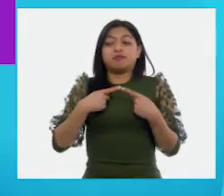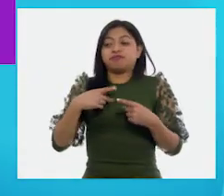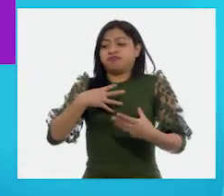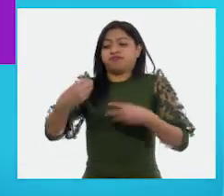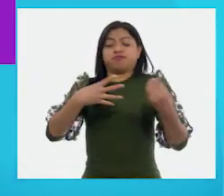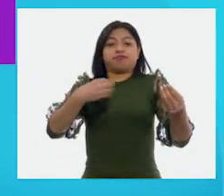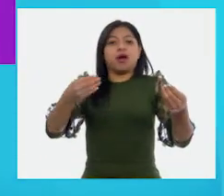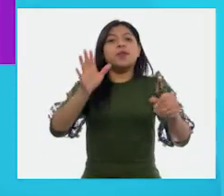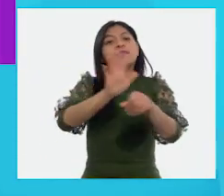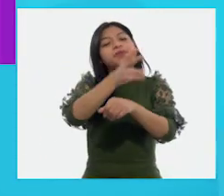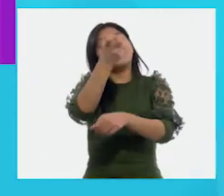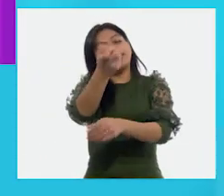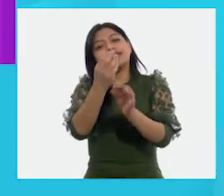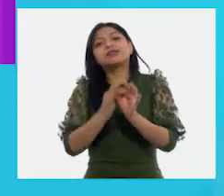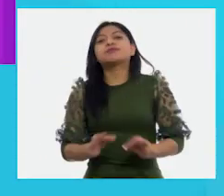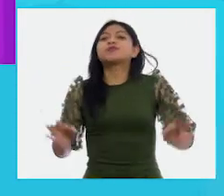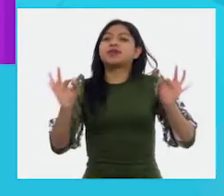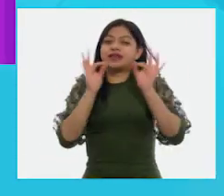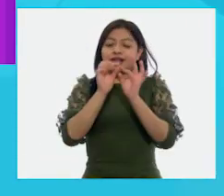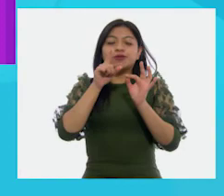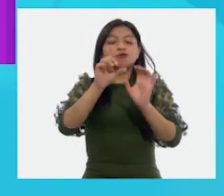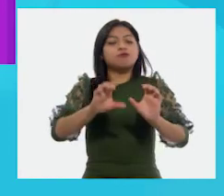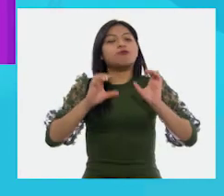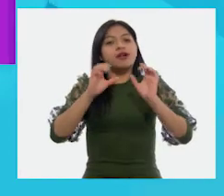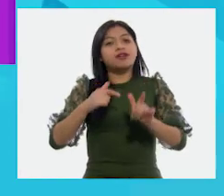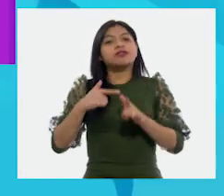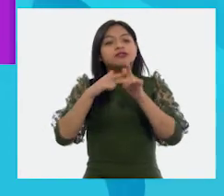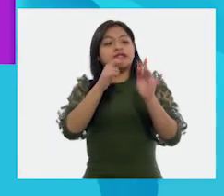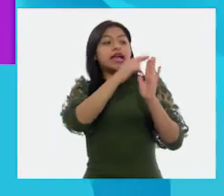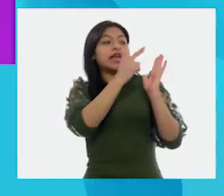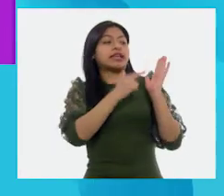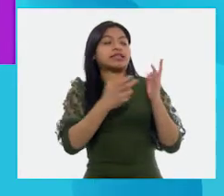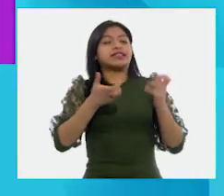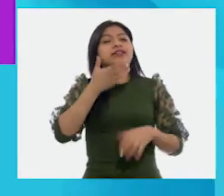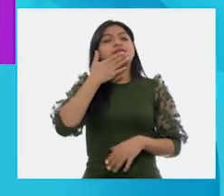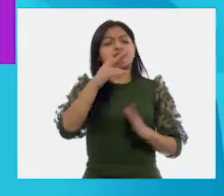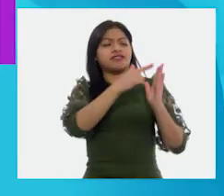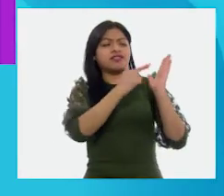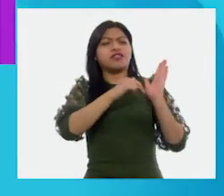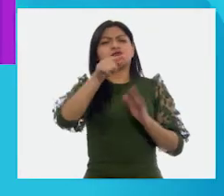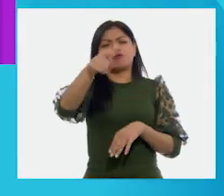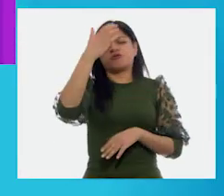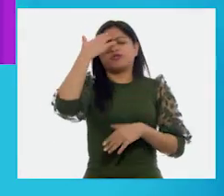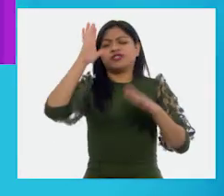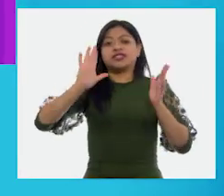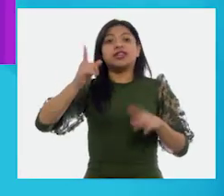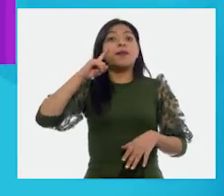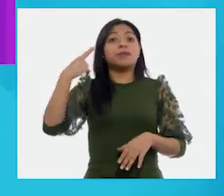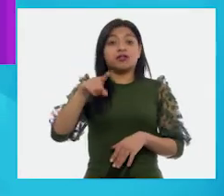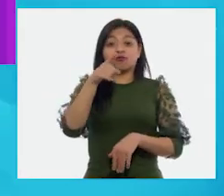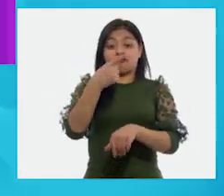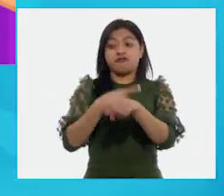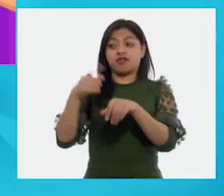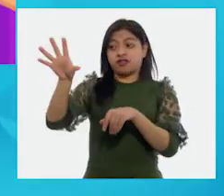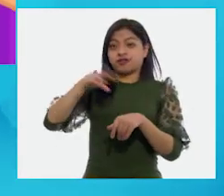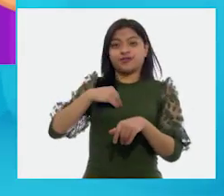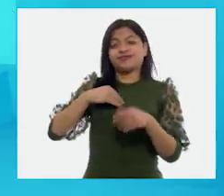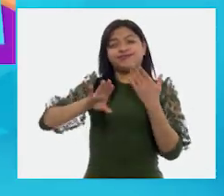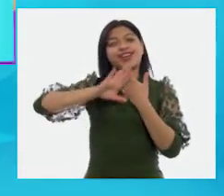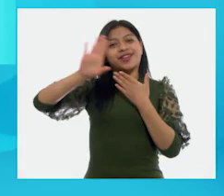personas. Por eso hay que continuar cuidándonos siguiendo las buenas prácticas que ya todos conocemos para evitar contagiarnos.